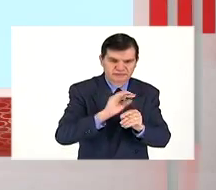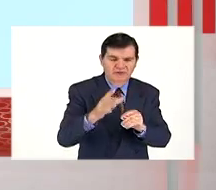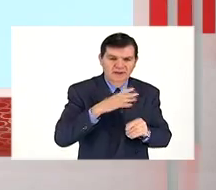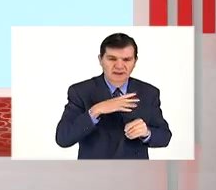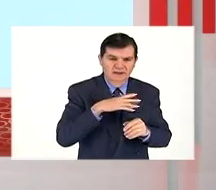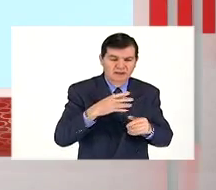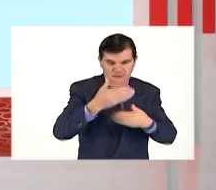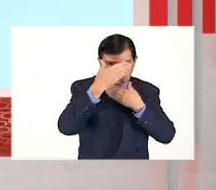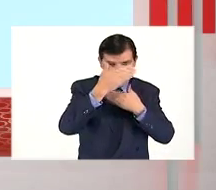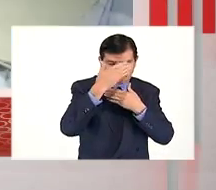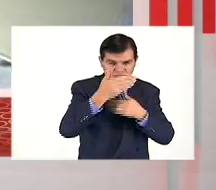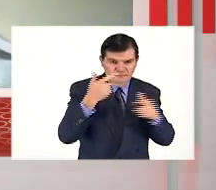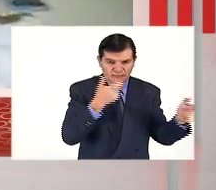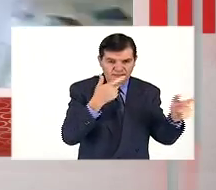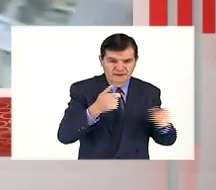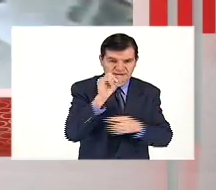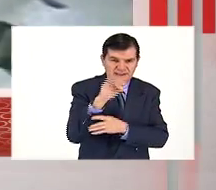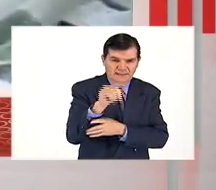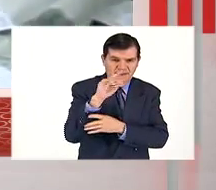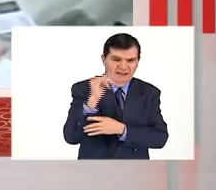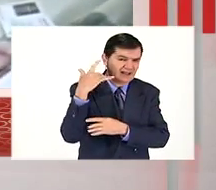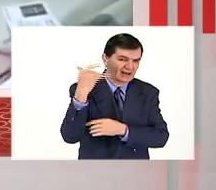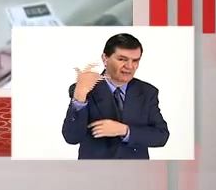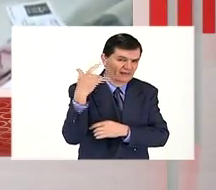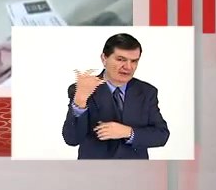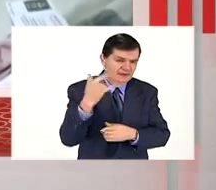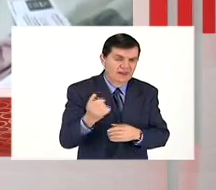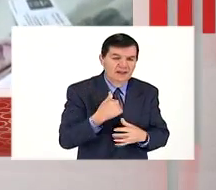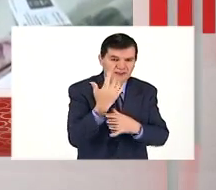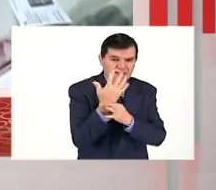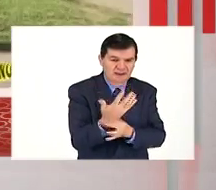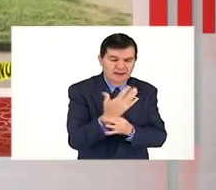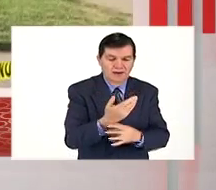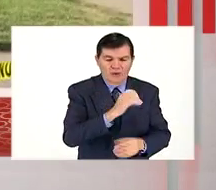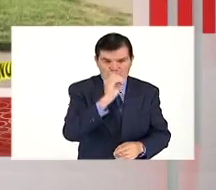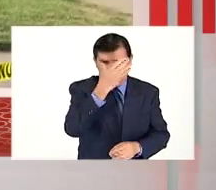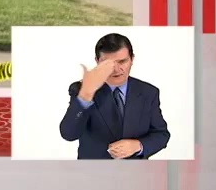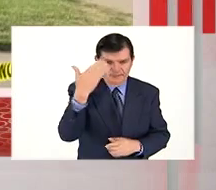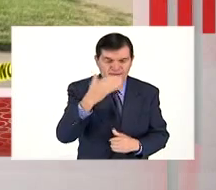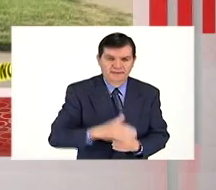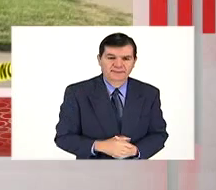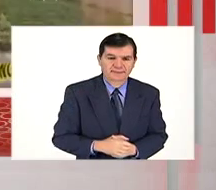Acto terrorista, el tiroteo en San Bernardino, California, asegura el presidente Barack Obama.